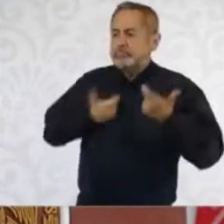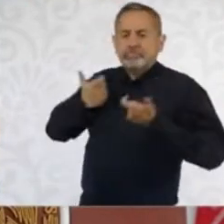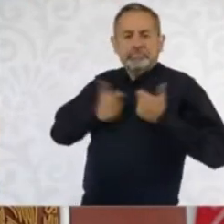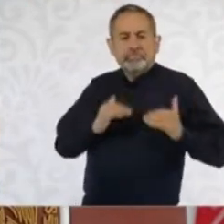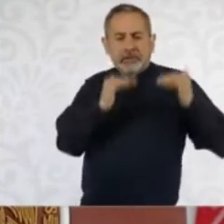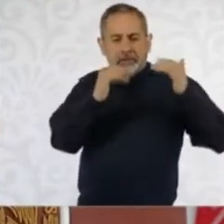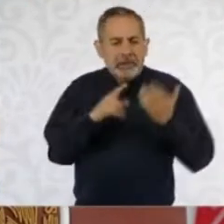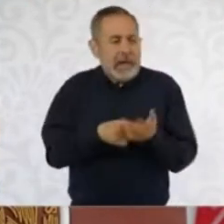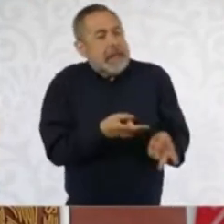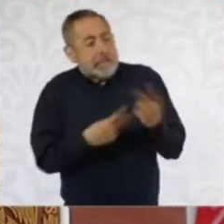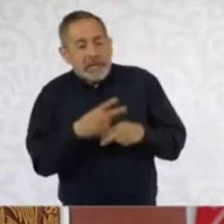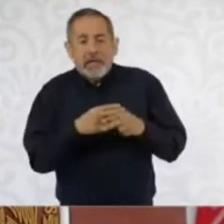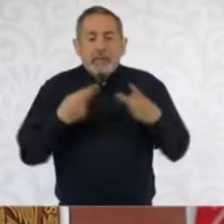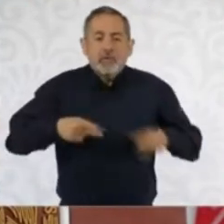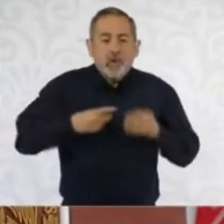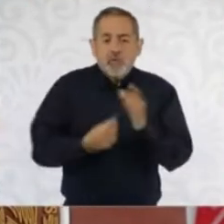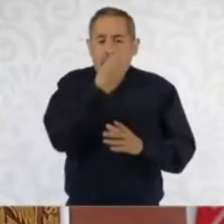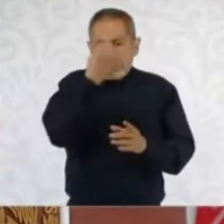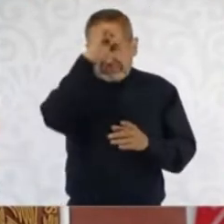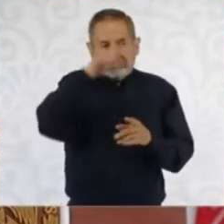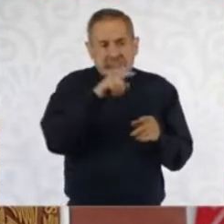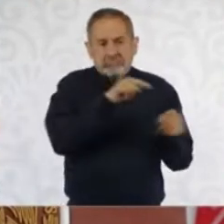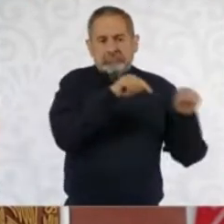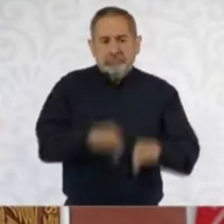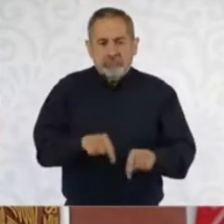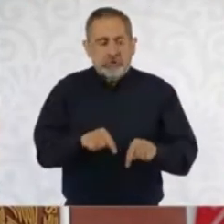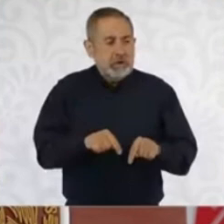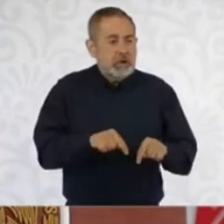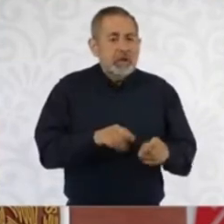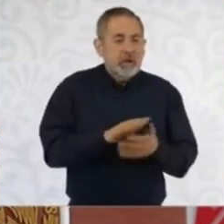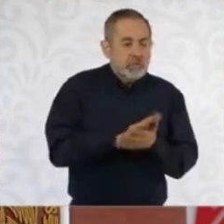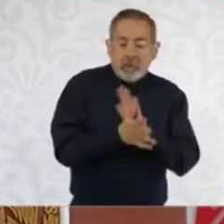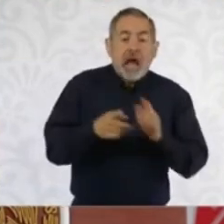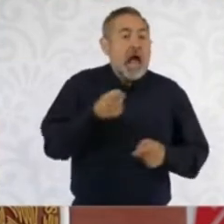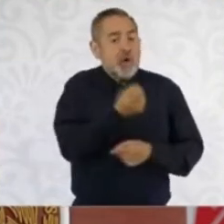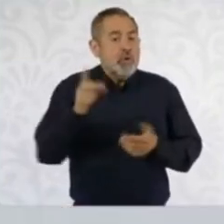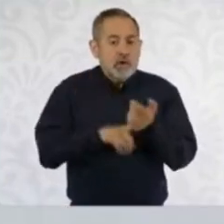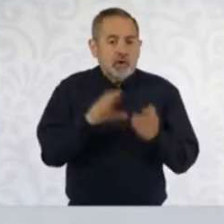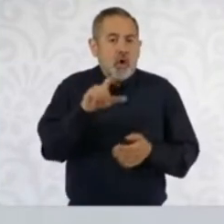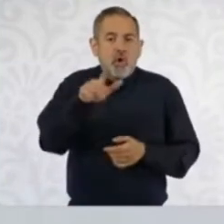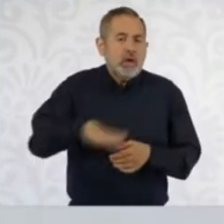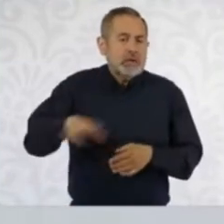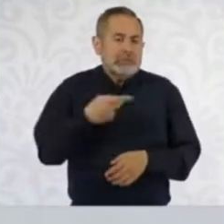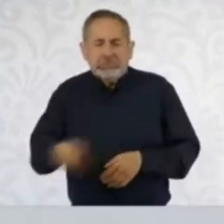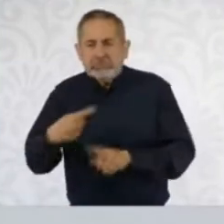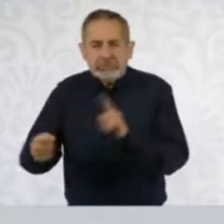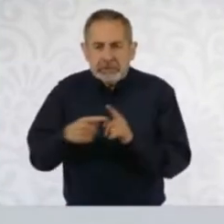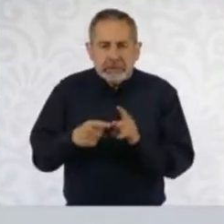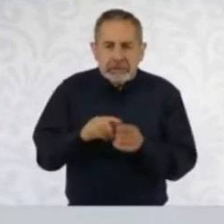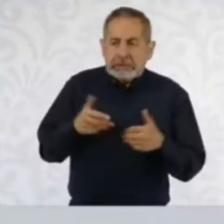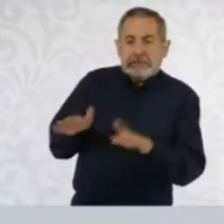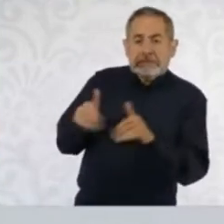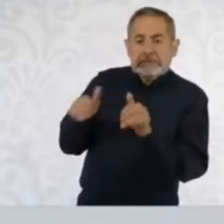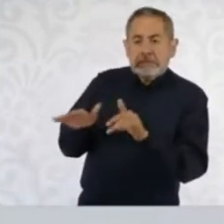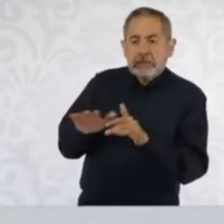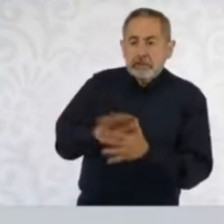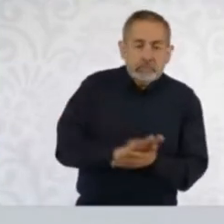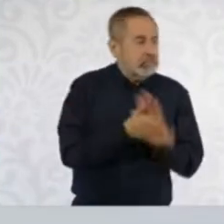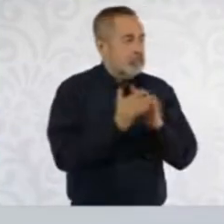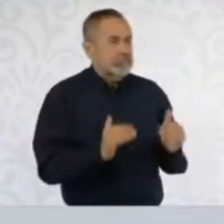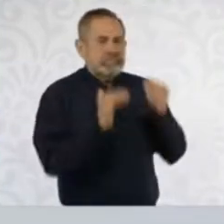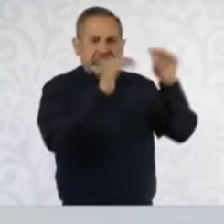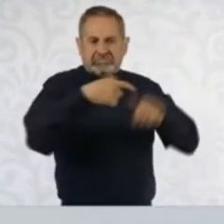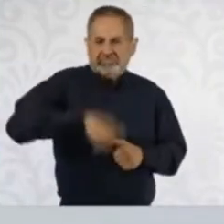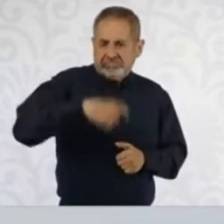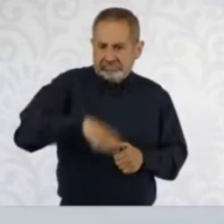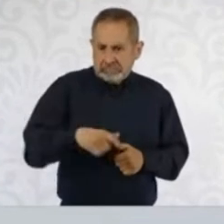habitantes nuevos a esas colonias y pasan de ser colonias en algunos casos populares a colonias de otro nivel económico.